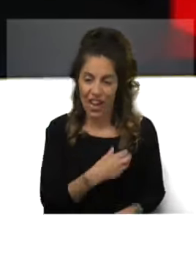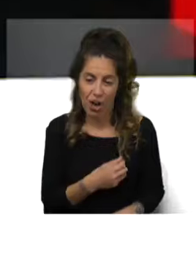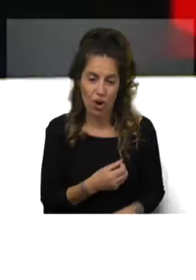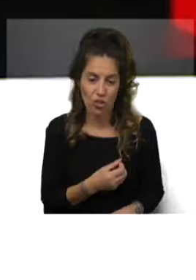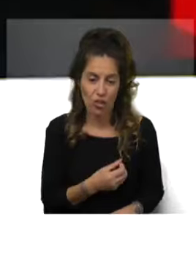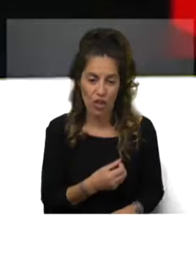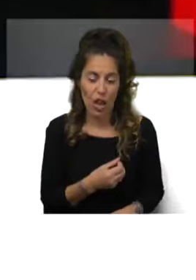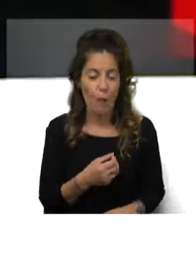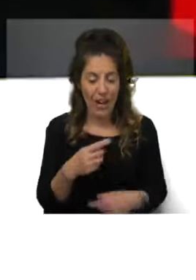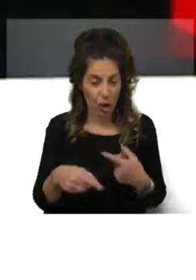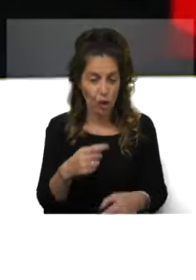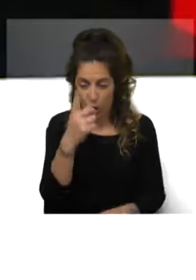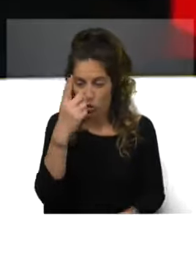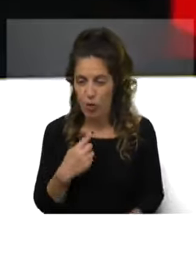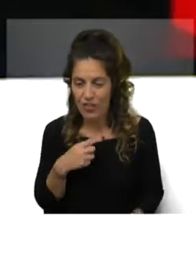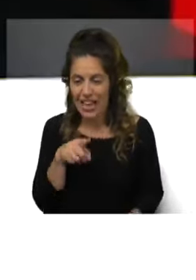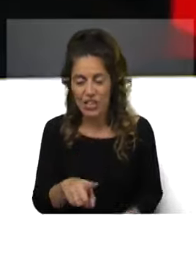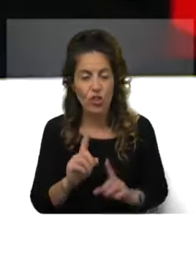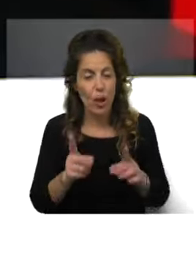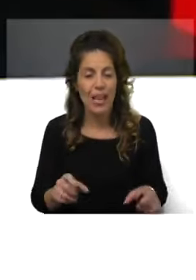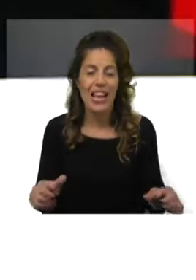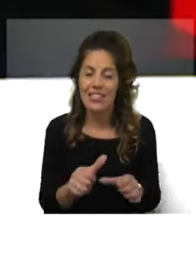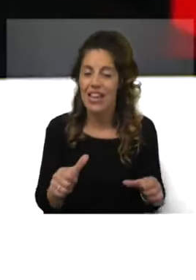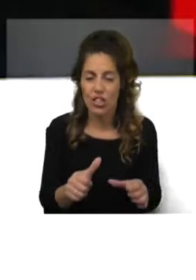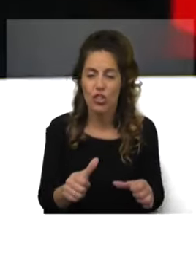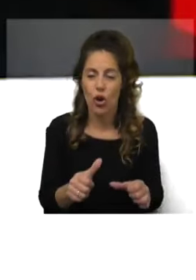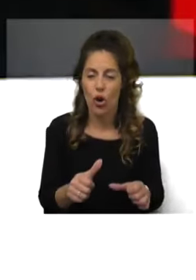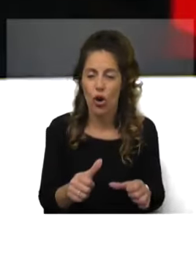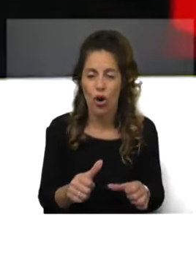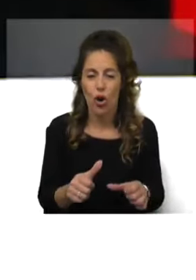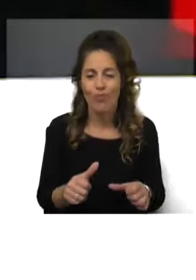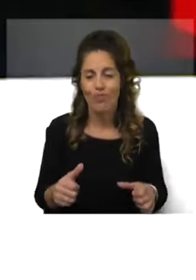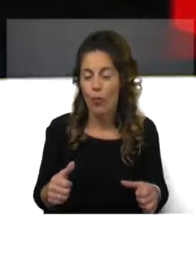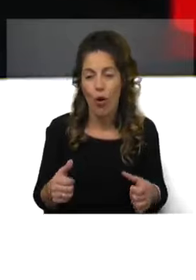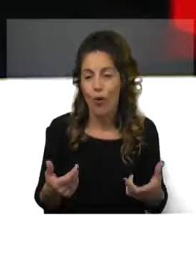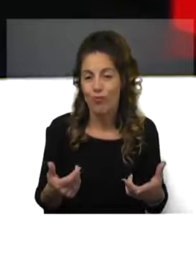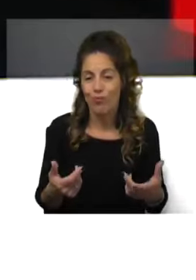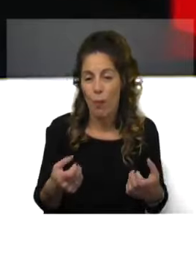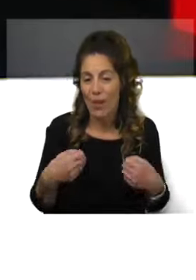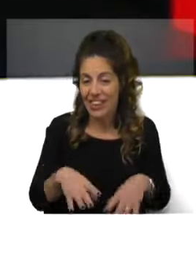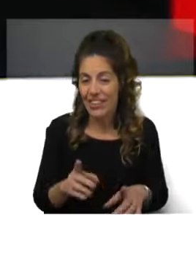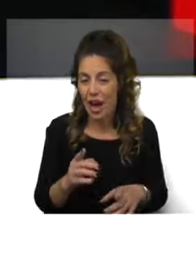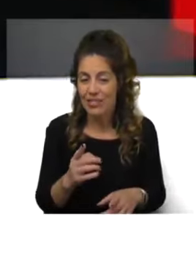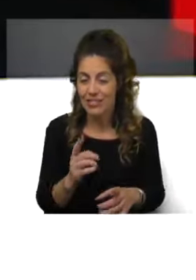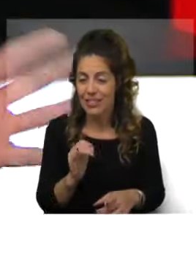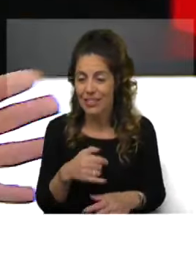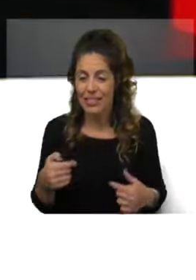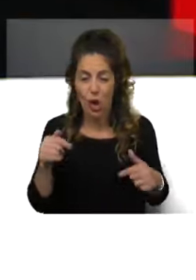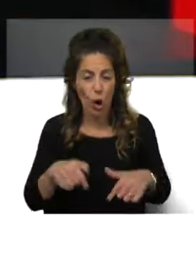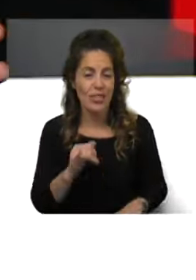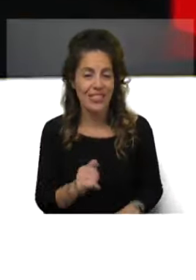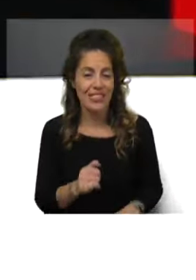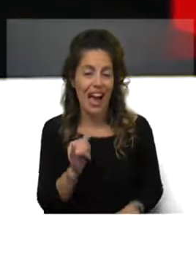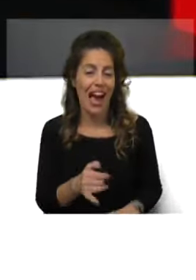para mantener su perfil y eso seguramente le haya este traído costos políticos eh Y hoy sí es decir hay